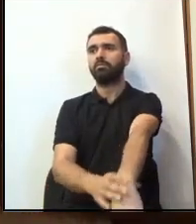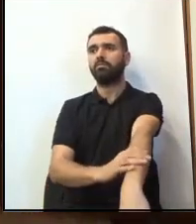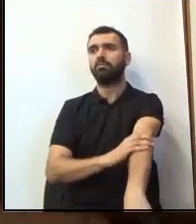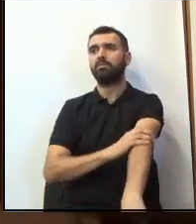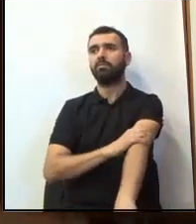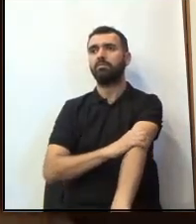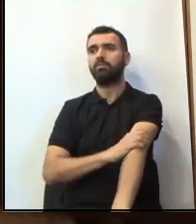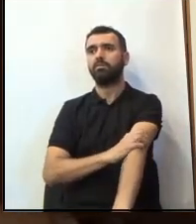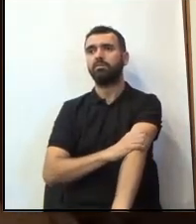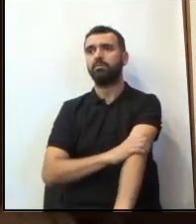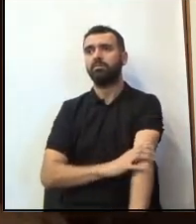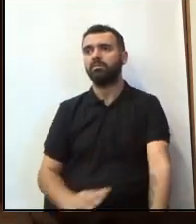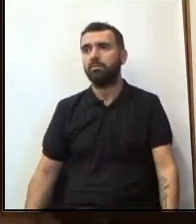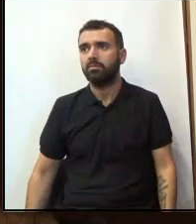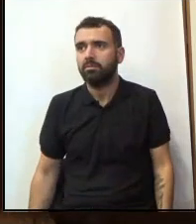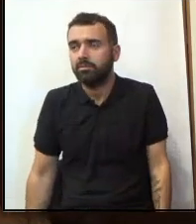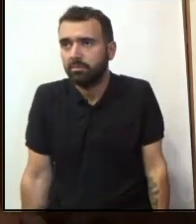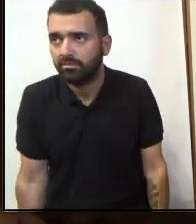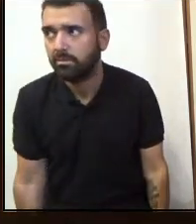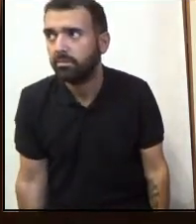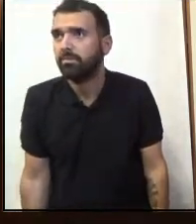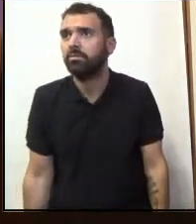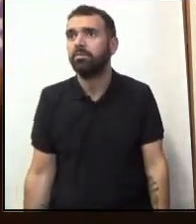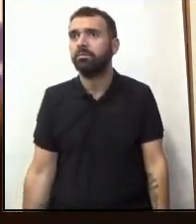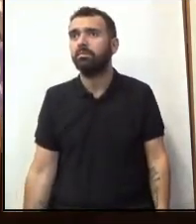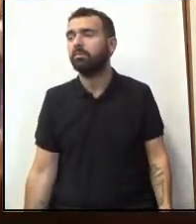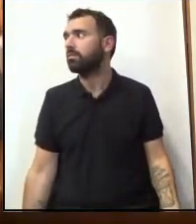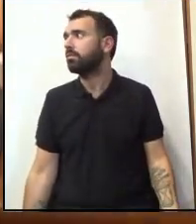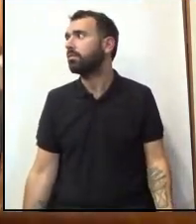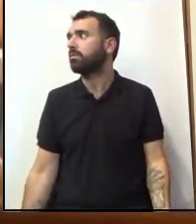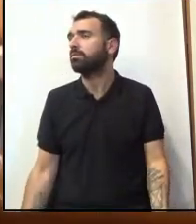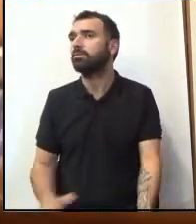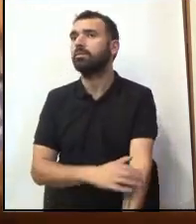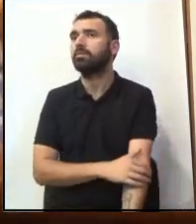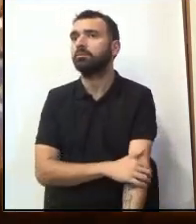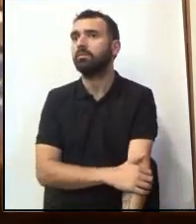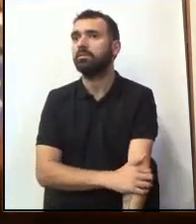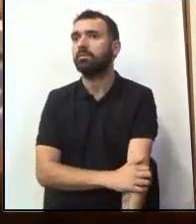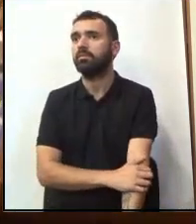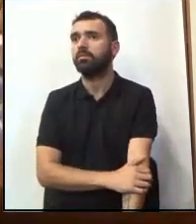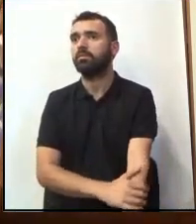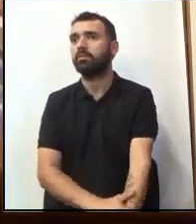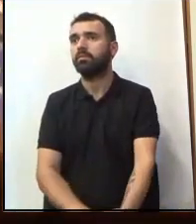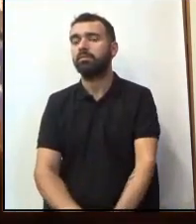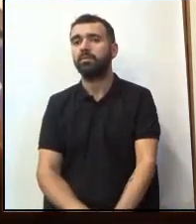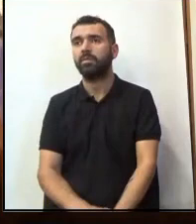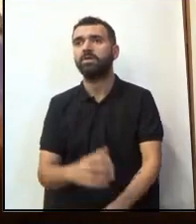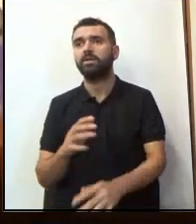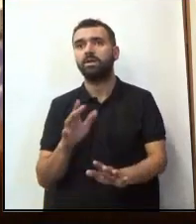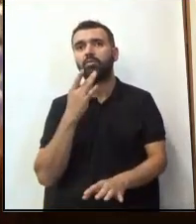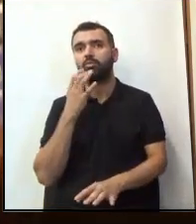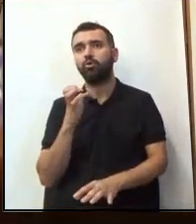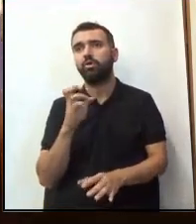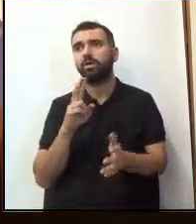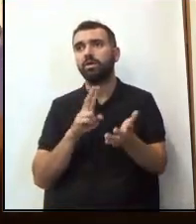Estamos. Sí. Pensando en lo importante que es la comunicación. Sí. No estamos en línea, ¿cierto? ¿O sí? Ya, porque en realidad